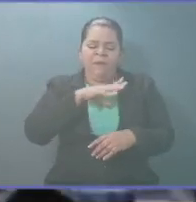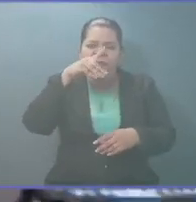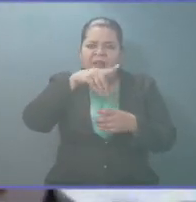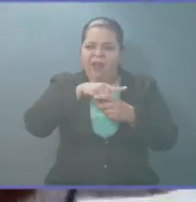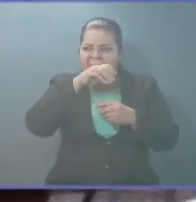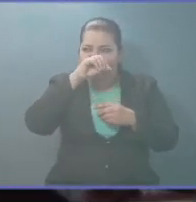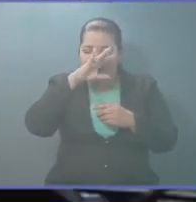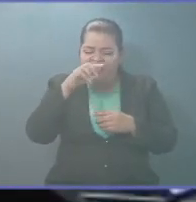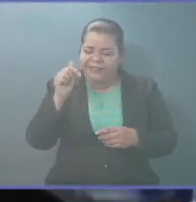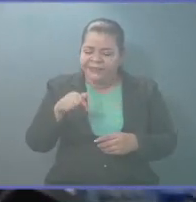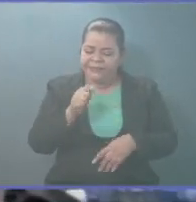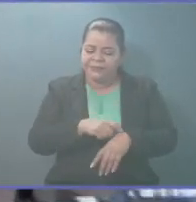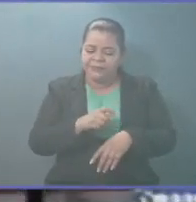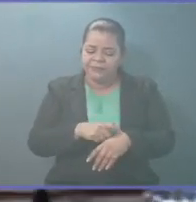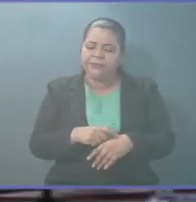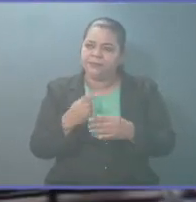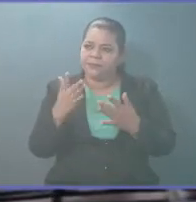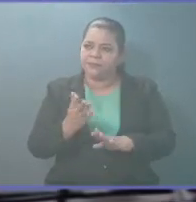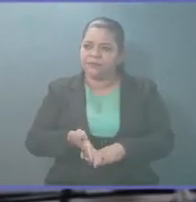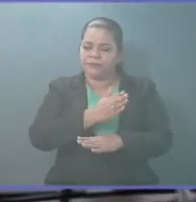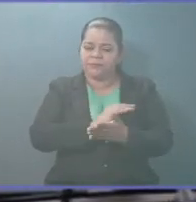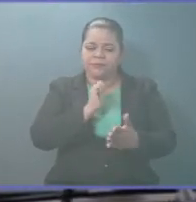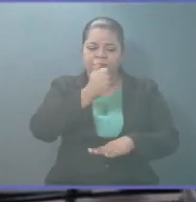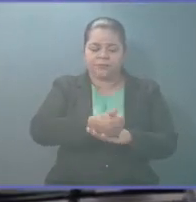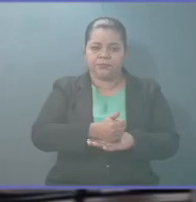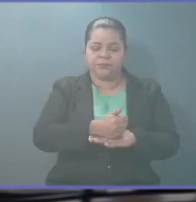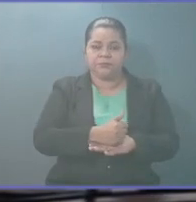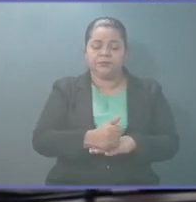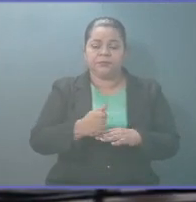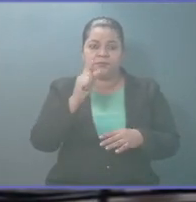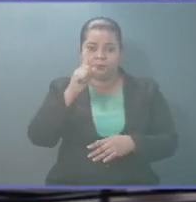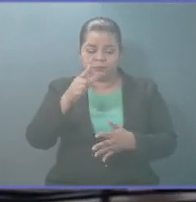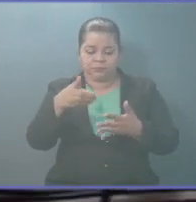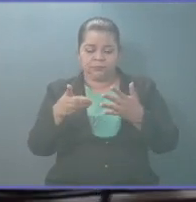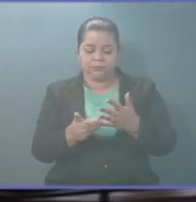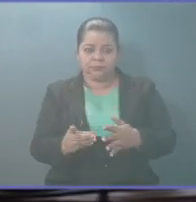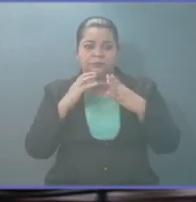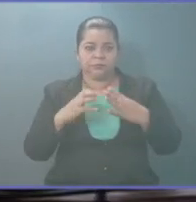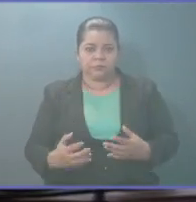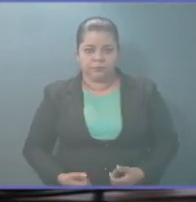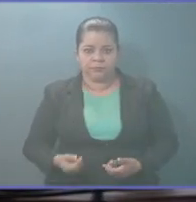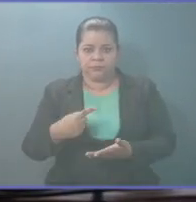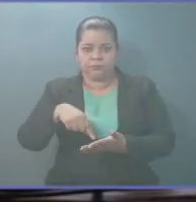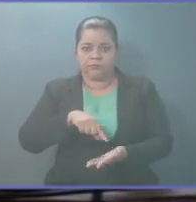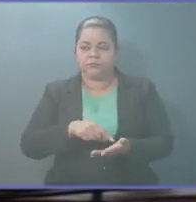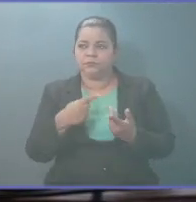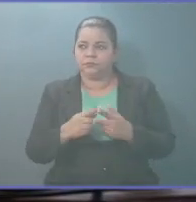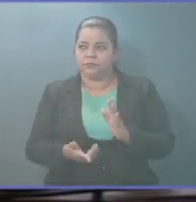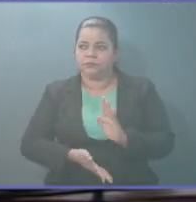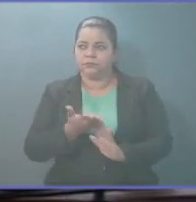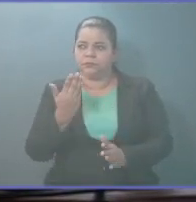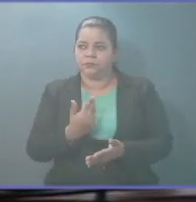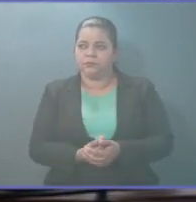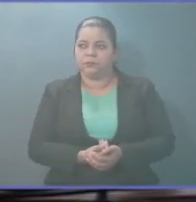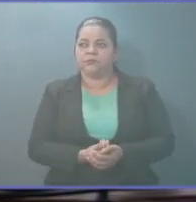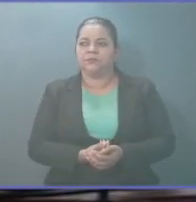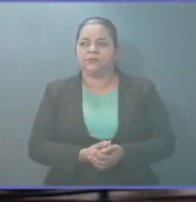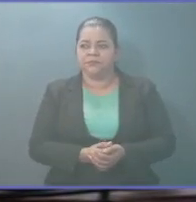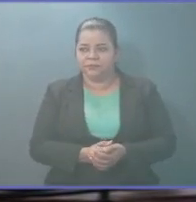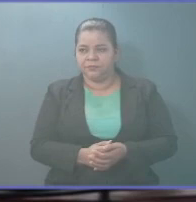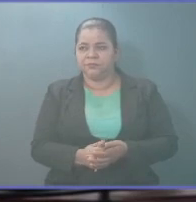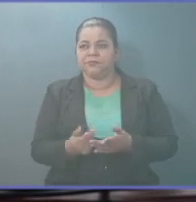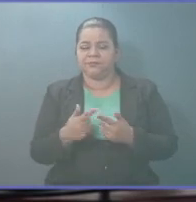poder pagar todos estos costos que tuve que hacer para defender mi derecho.